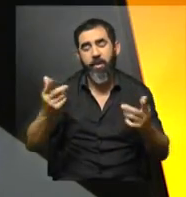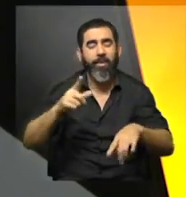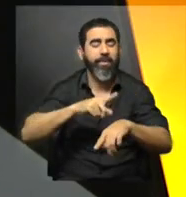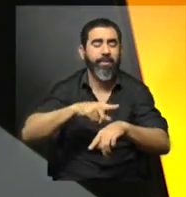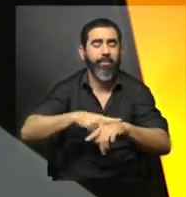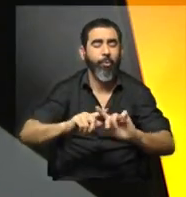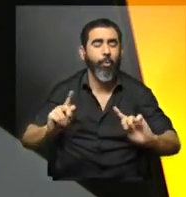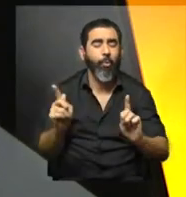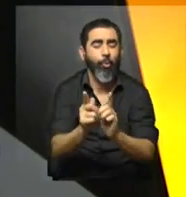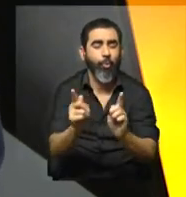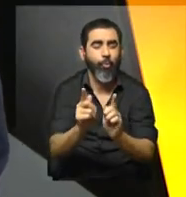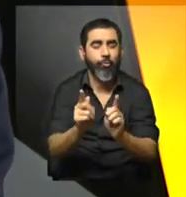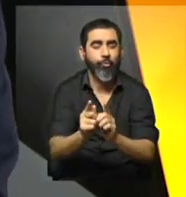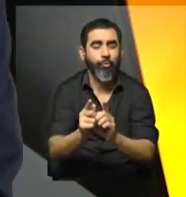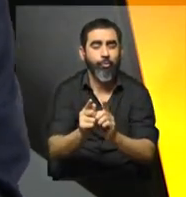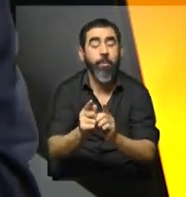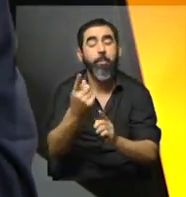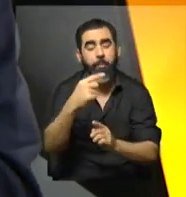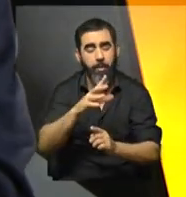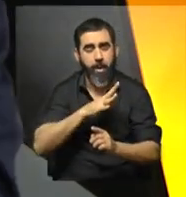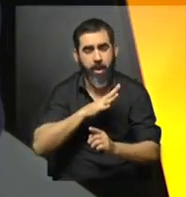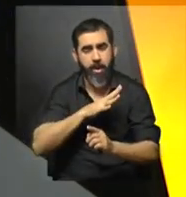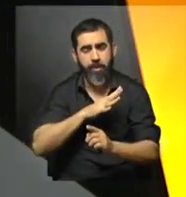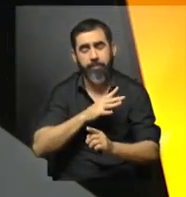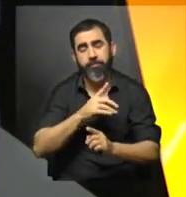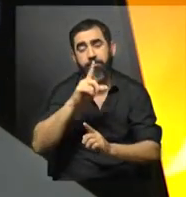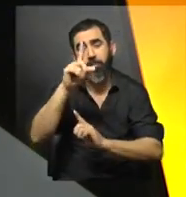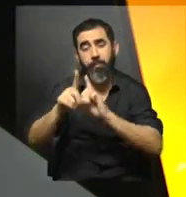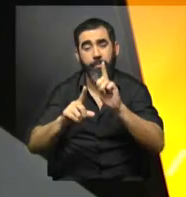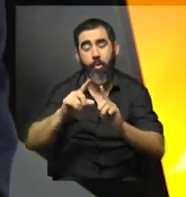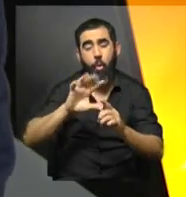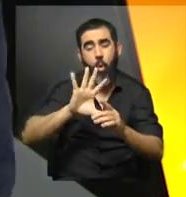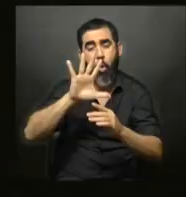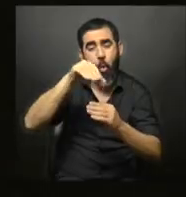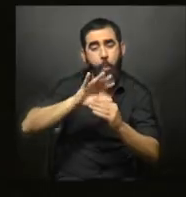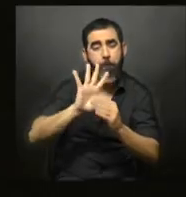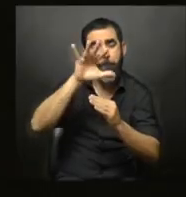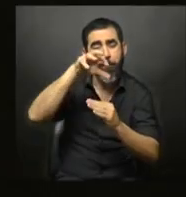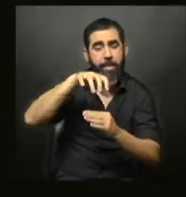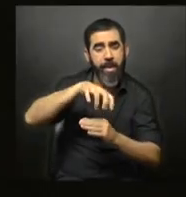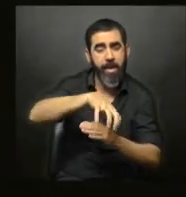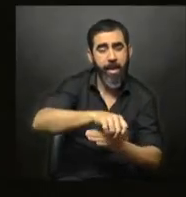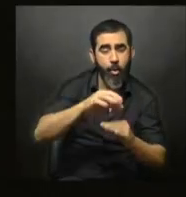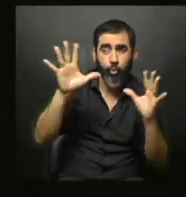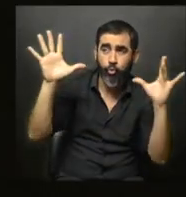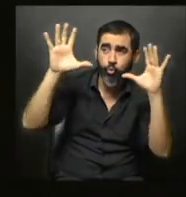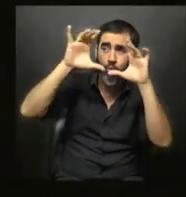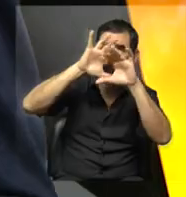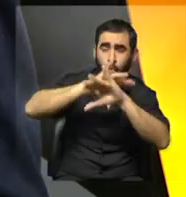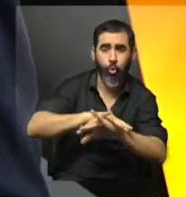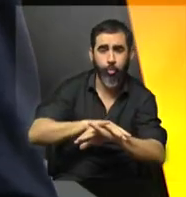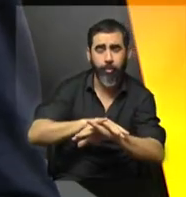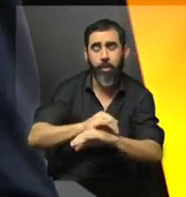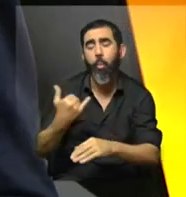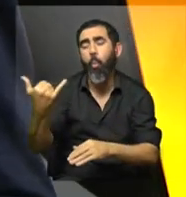tiempo y de infraestructura solo un modelo, pero trabajan también bueno, en una parte con el hormiguero, con sombras de atrás, después con... cuénteme